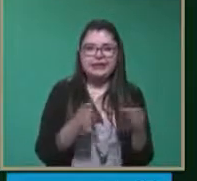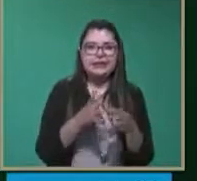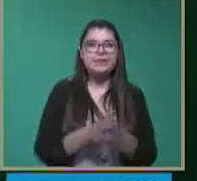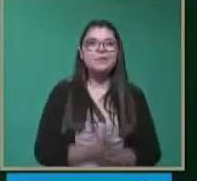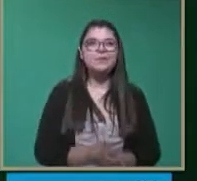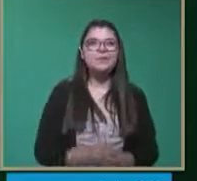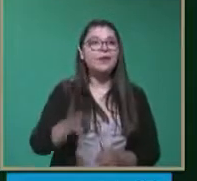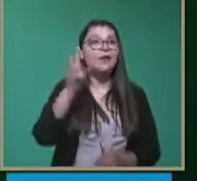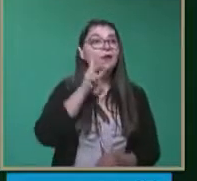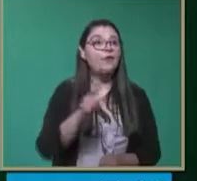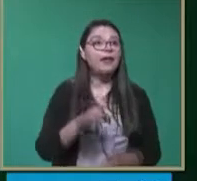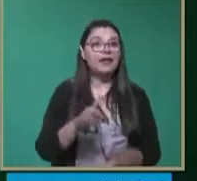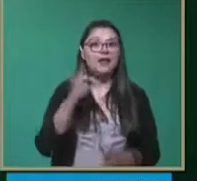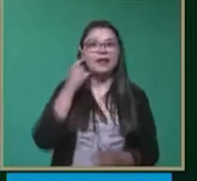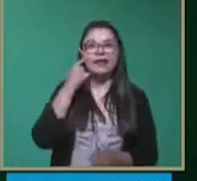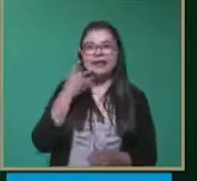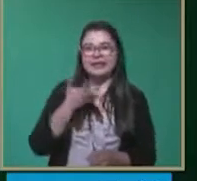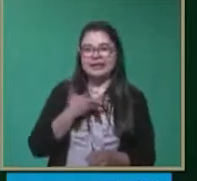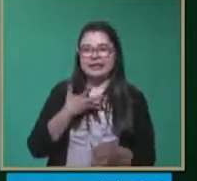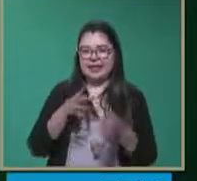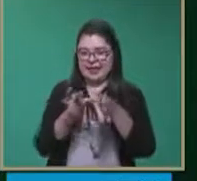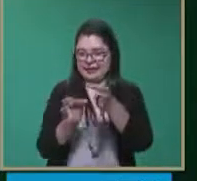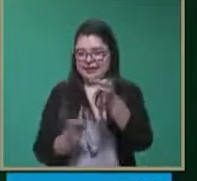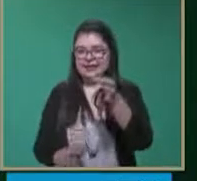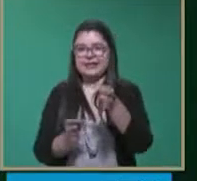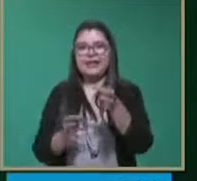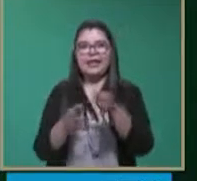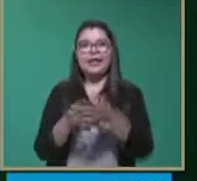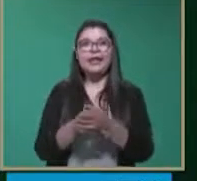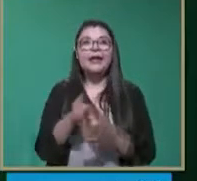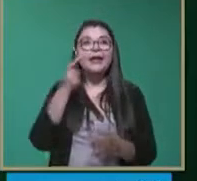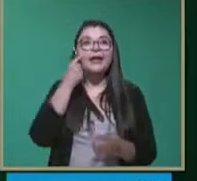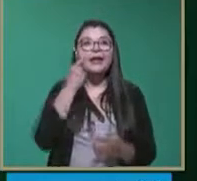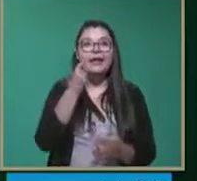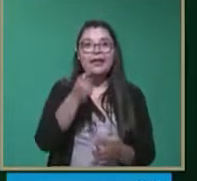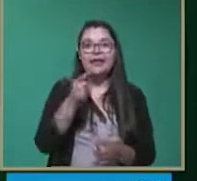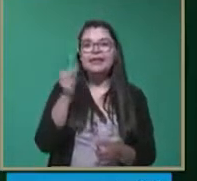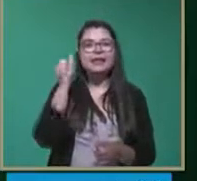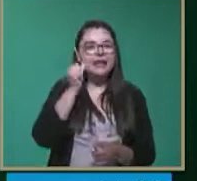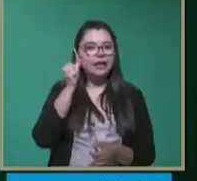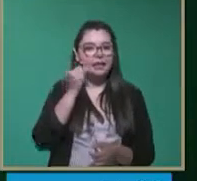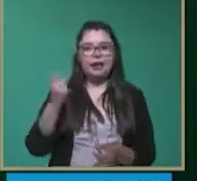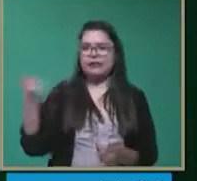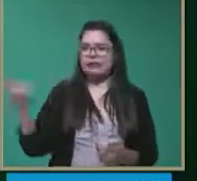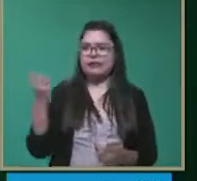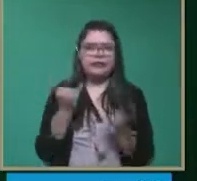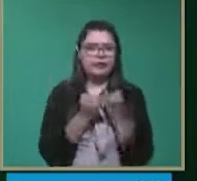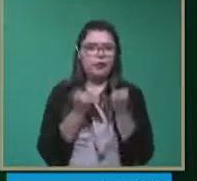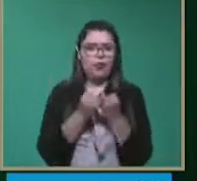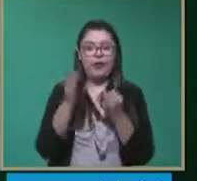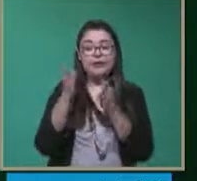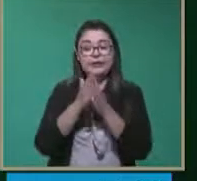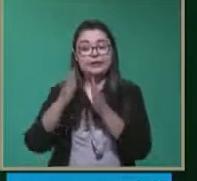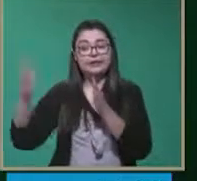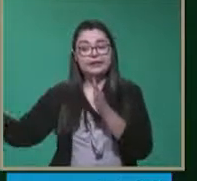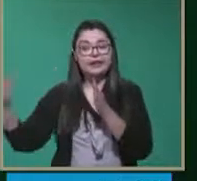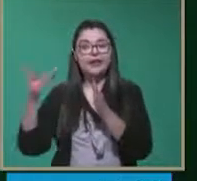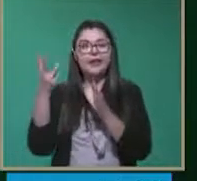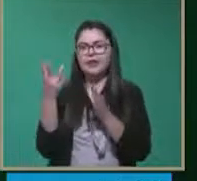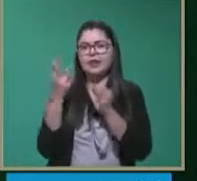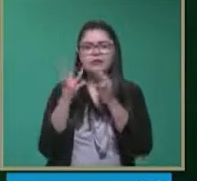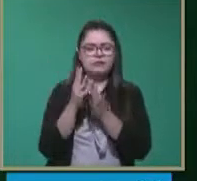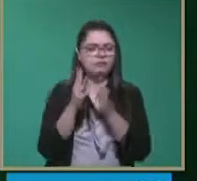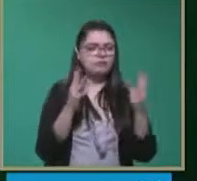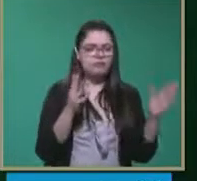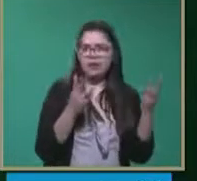lado del pañuelo se ponen igual número de jugadores de los dos equipos. Se tensa la cuerda tirando de ambos